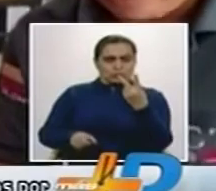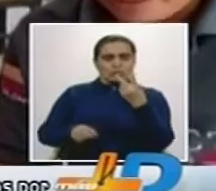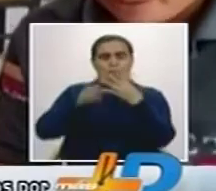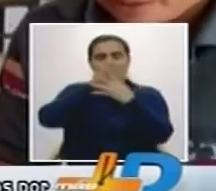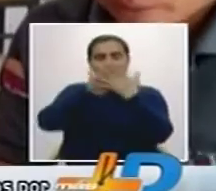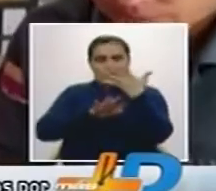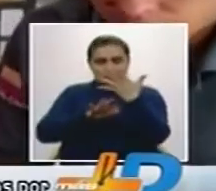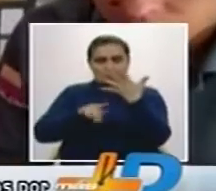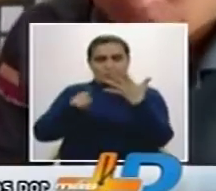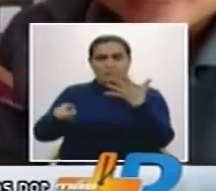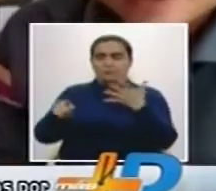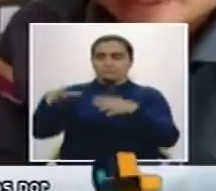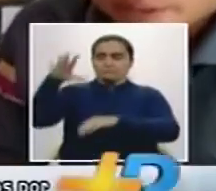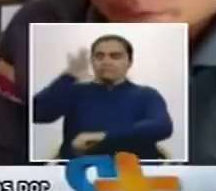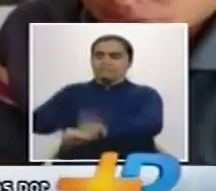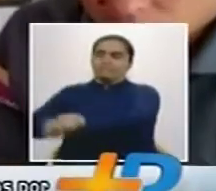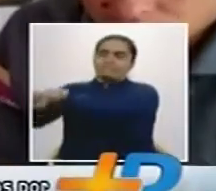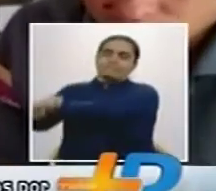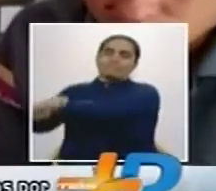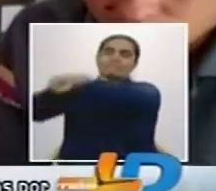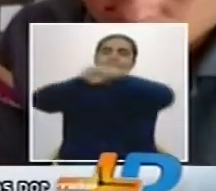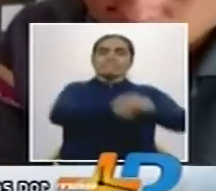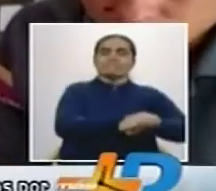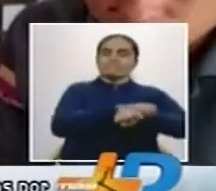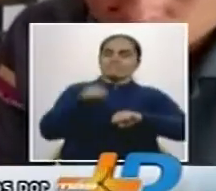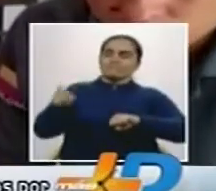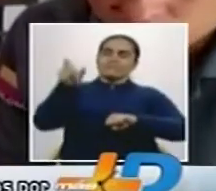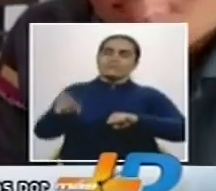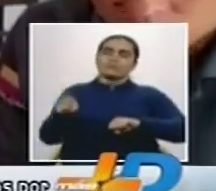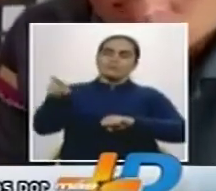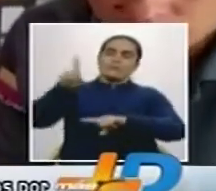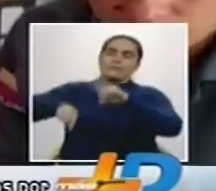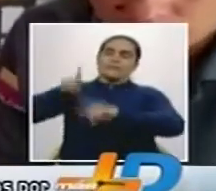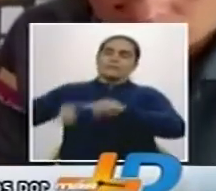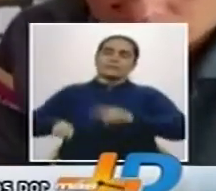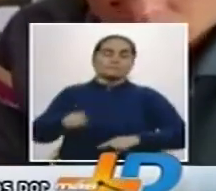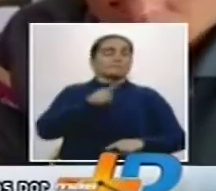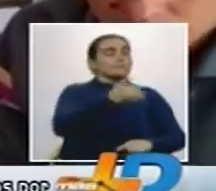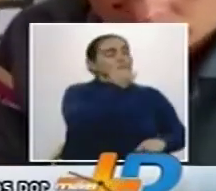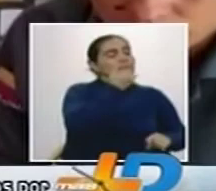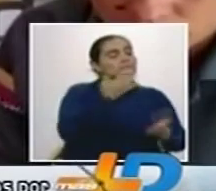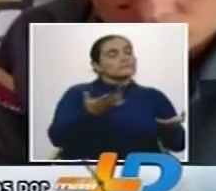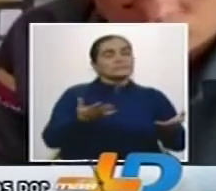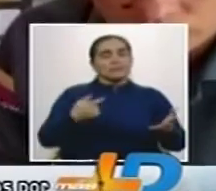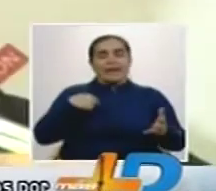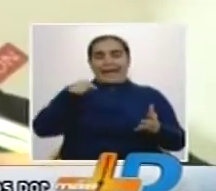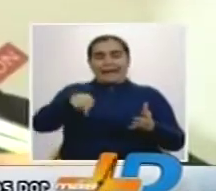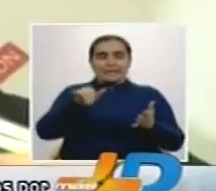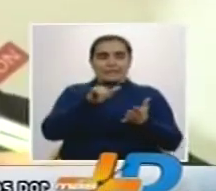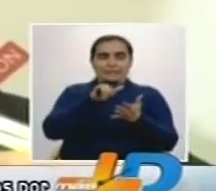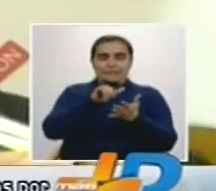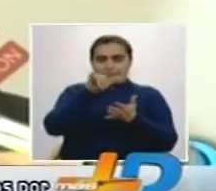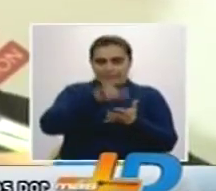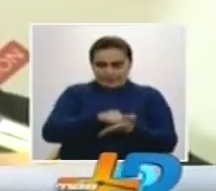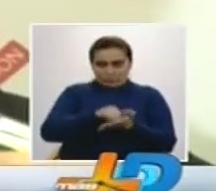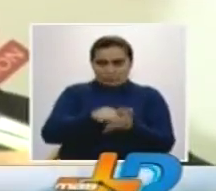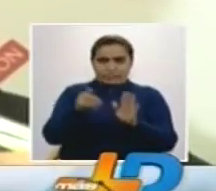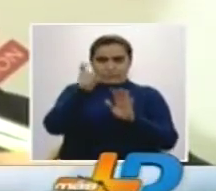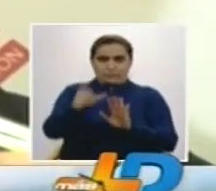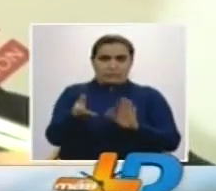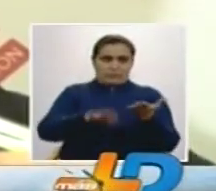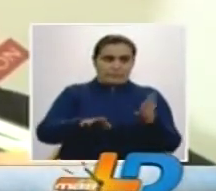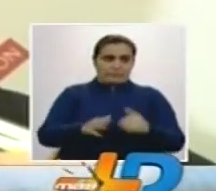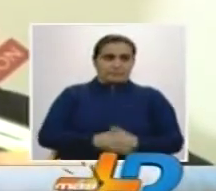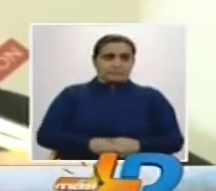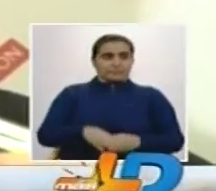presunto agresor identificado como Yesid Valenzuela de 27 años hasta la estación de policía donde murió. Donde hace presencia la Policía